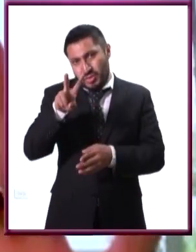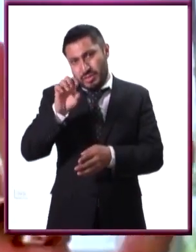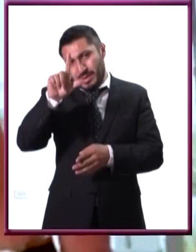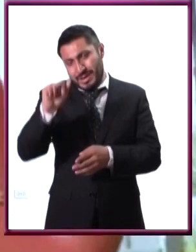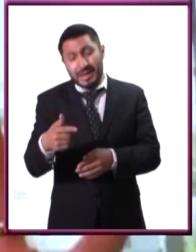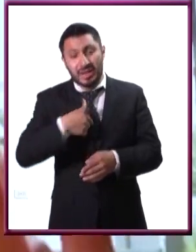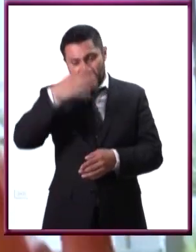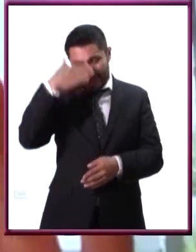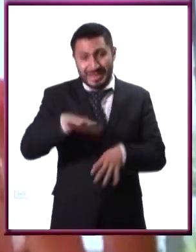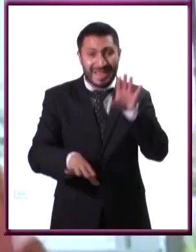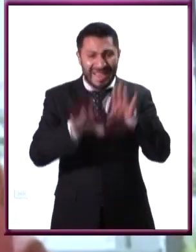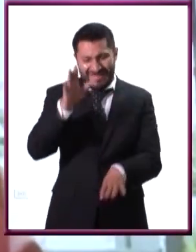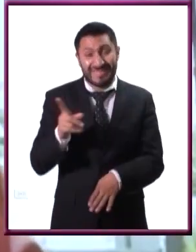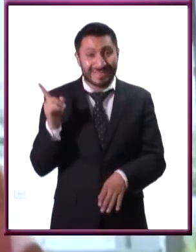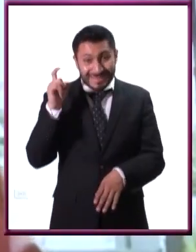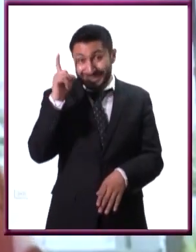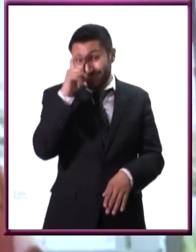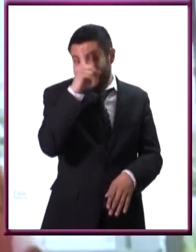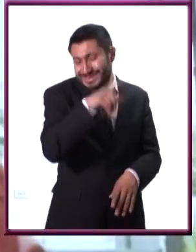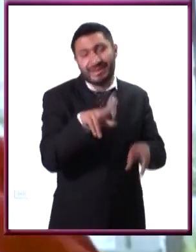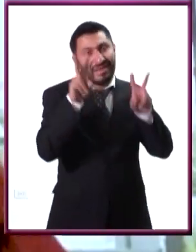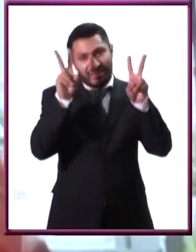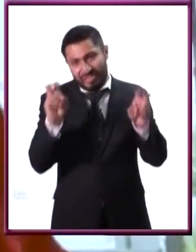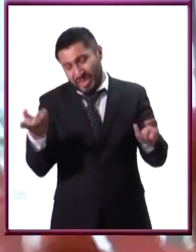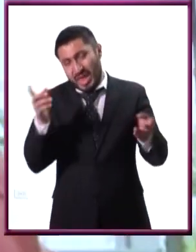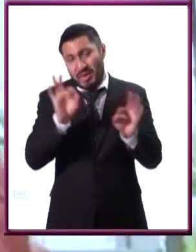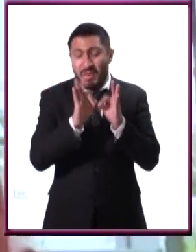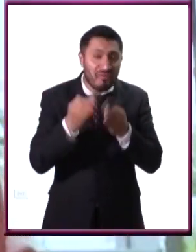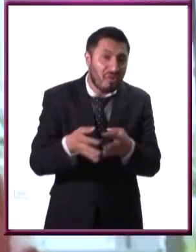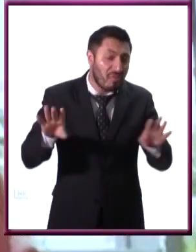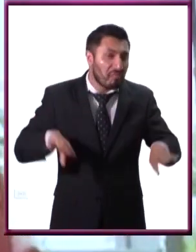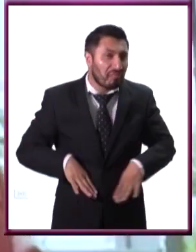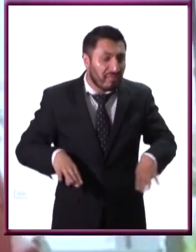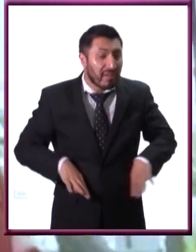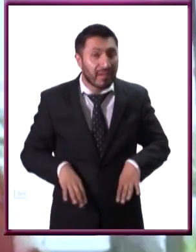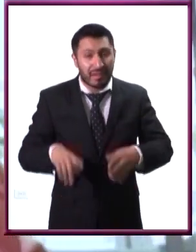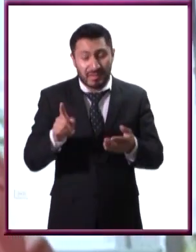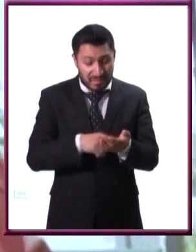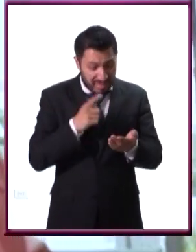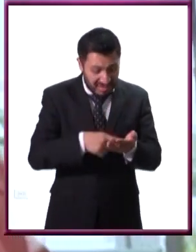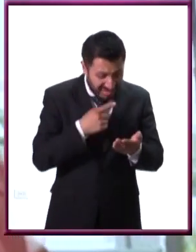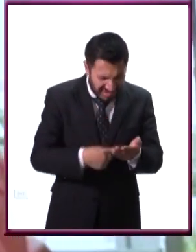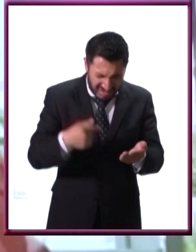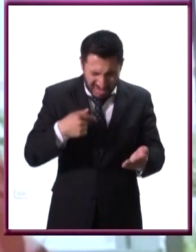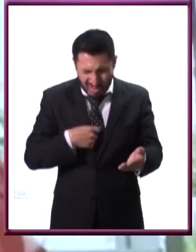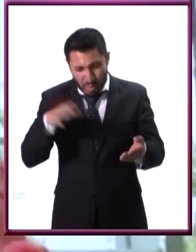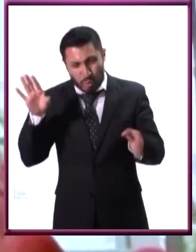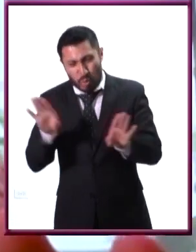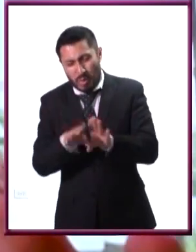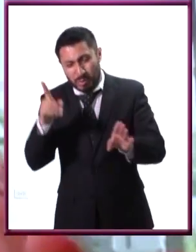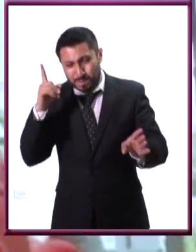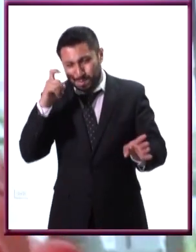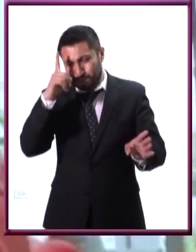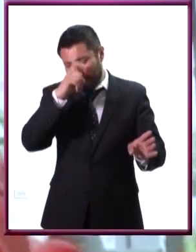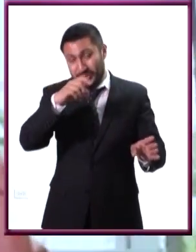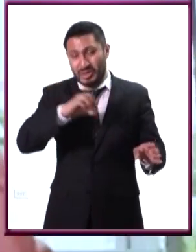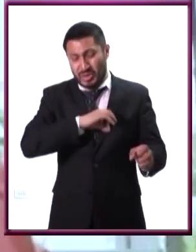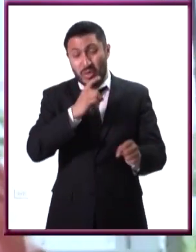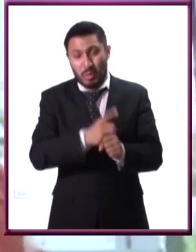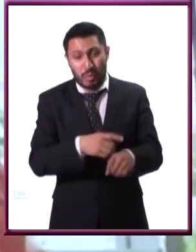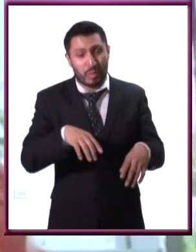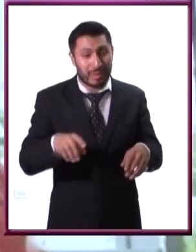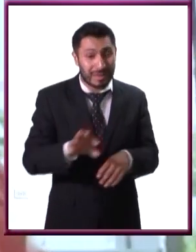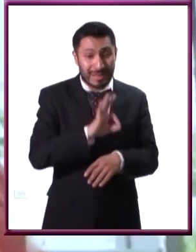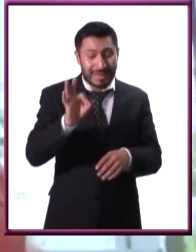sé que a veces las novelas, por su complejidad, por su temática, por su estilo, en las primeras páginas a lo mejor no logro cómo entrar. Les